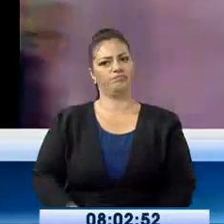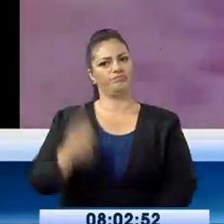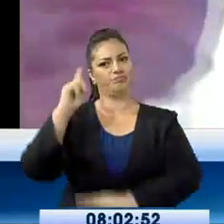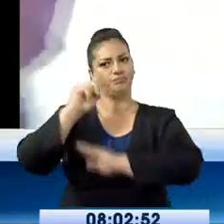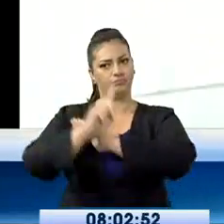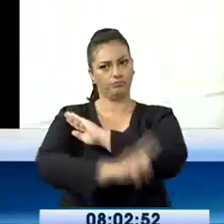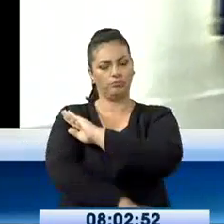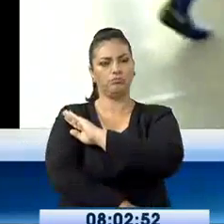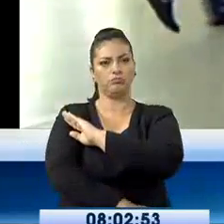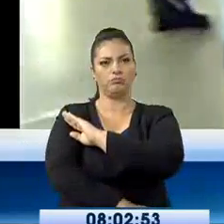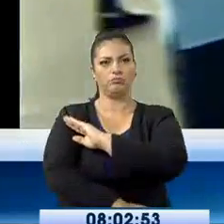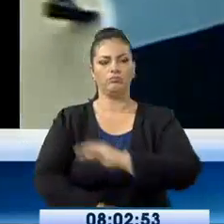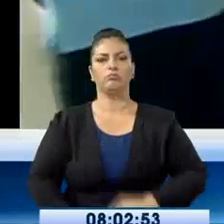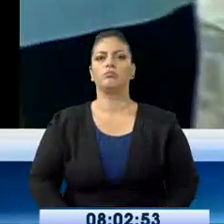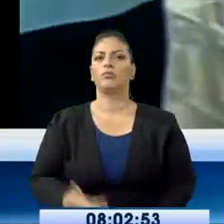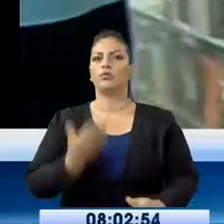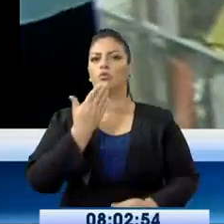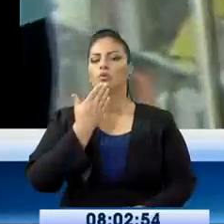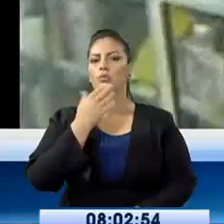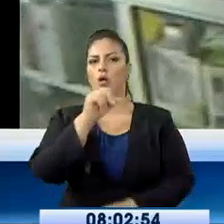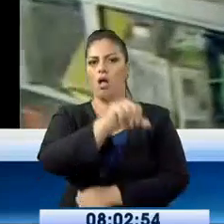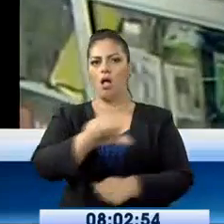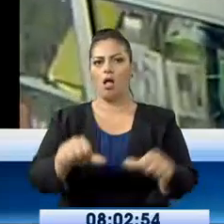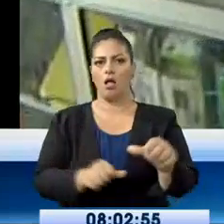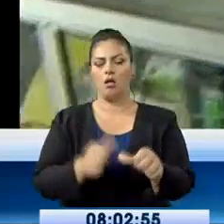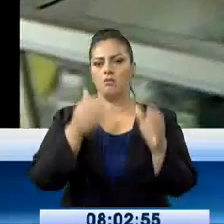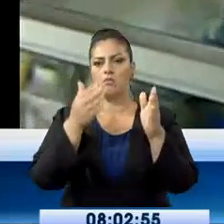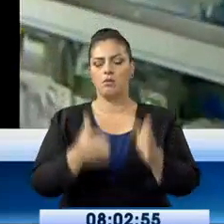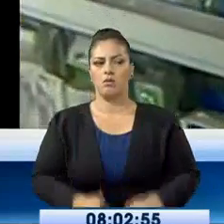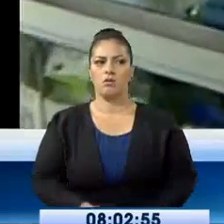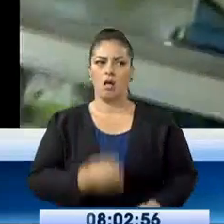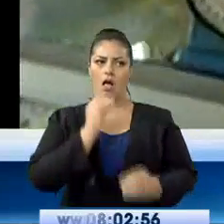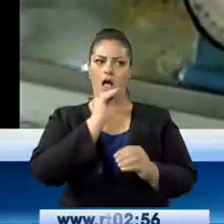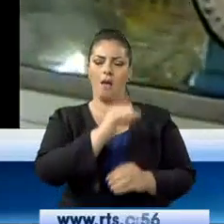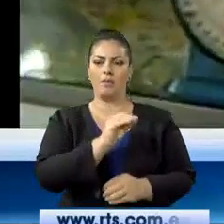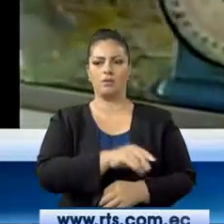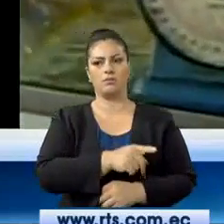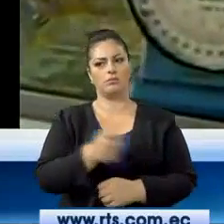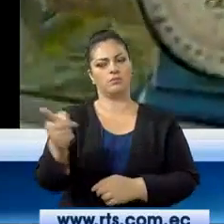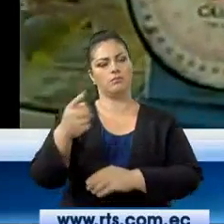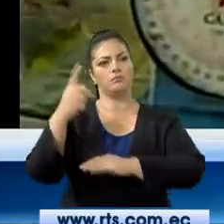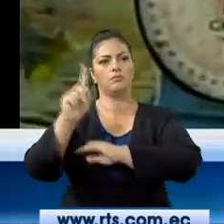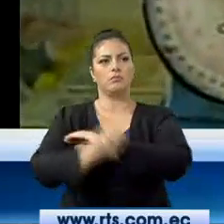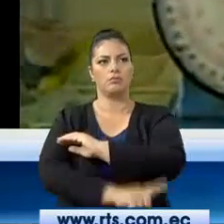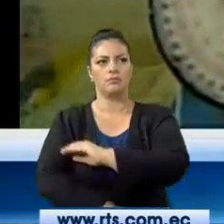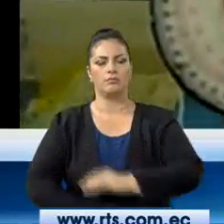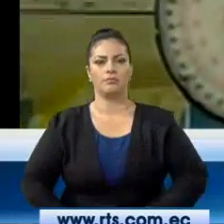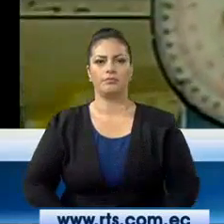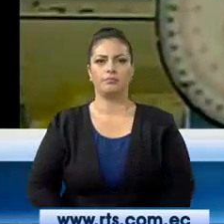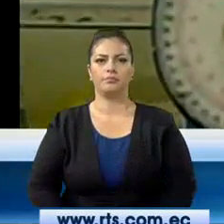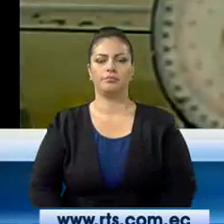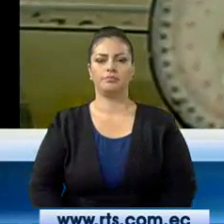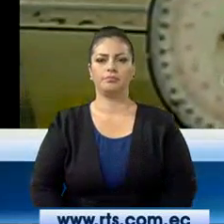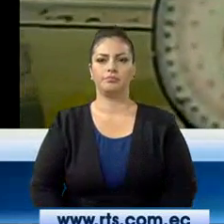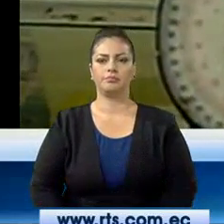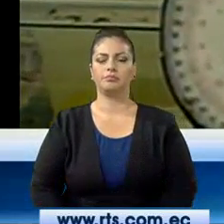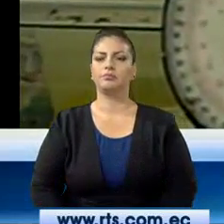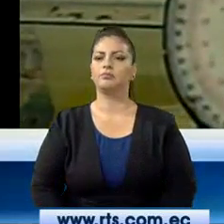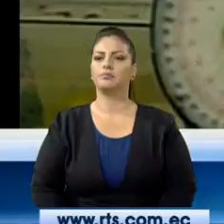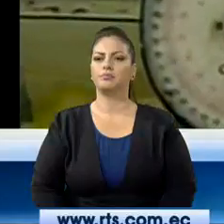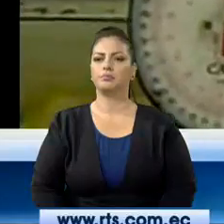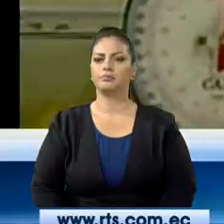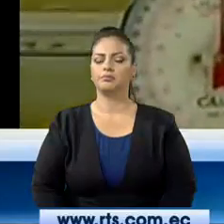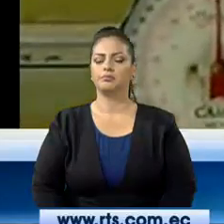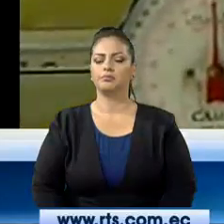administradores de los mercados. ¿Este tema de los tubérculos, se ha detectado que estén expendiendo cebolla colorada de contrabando en este mercado o en